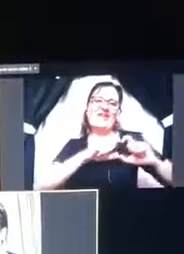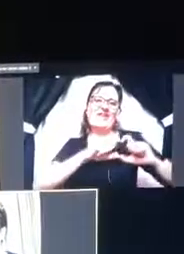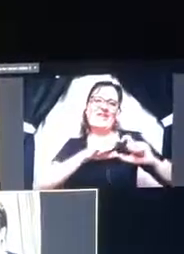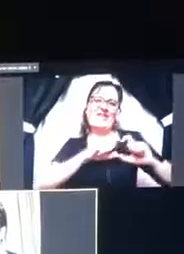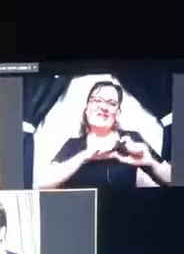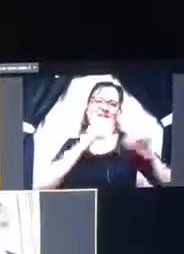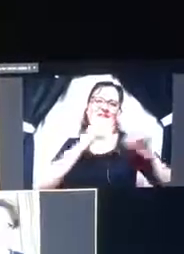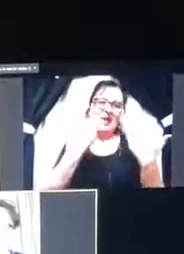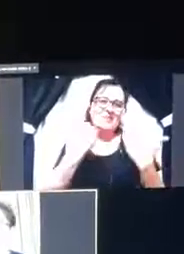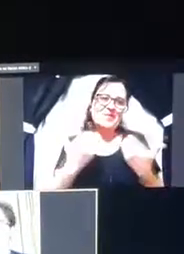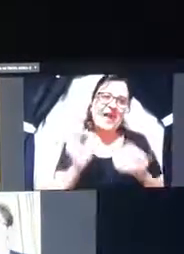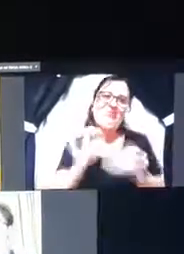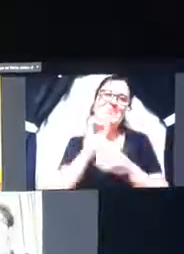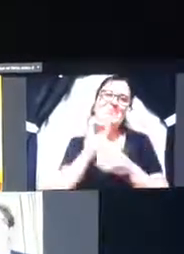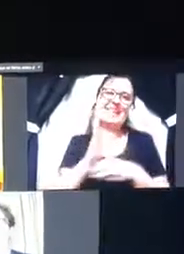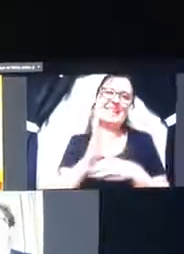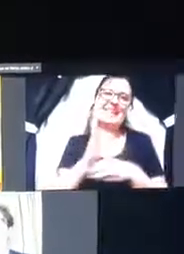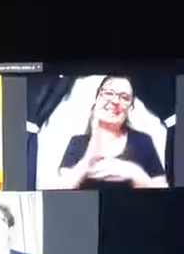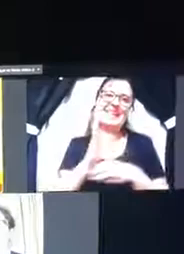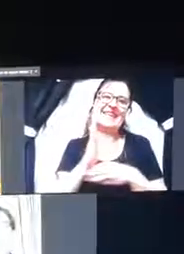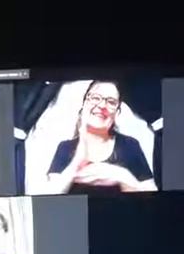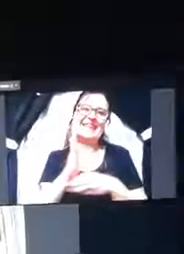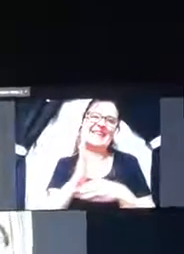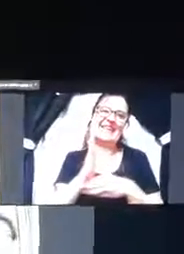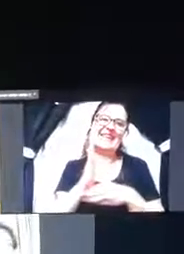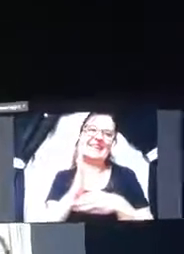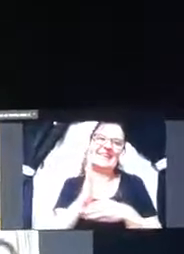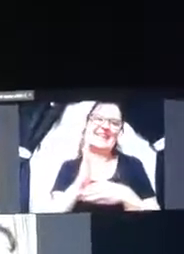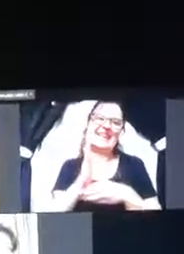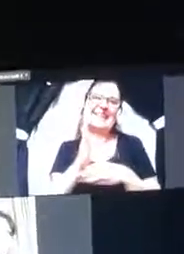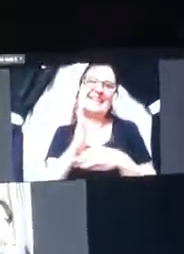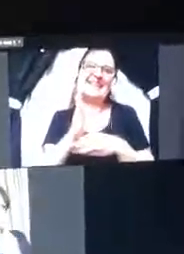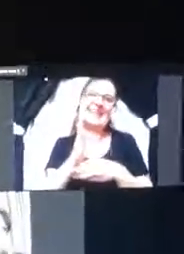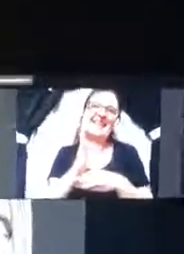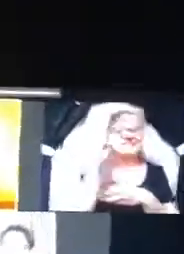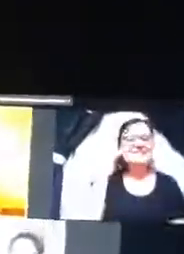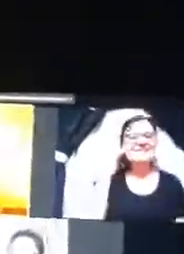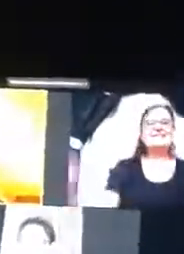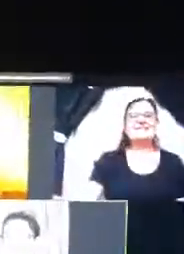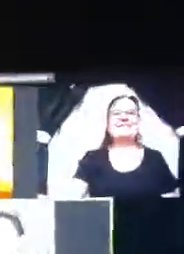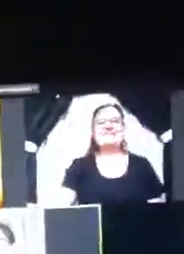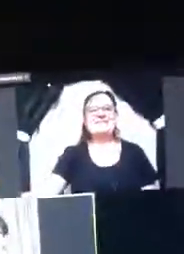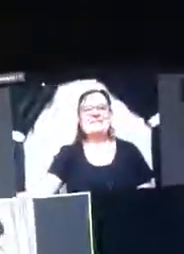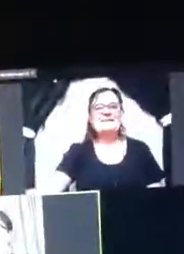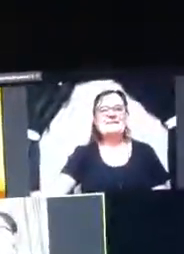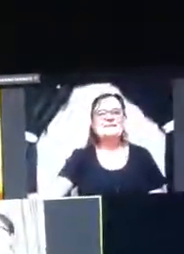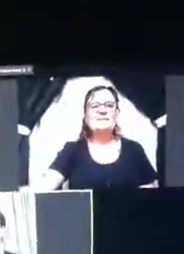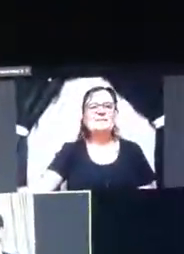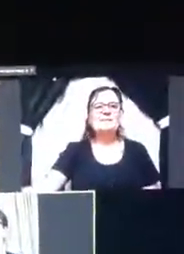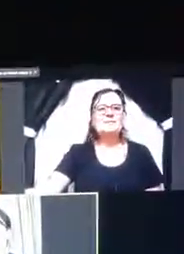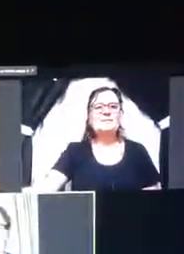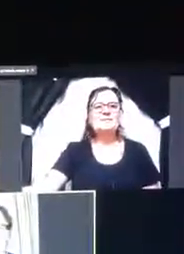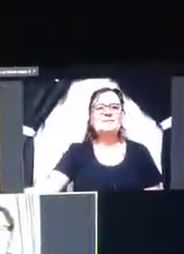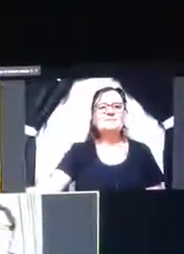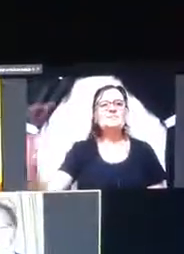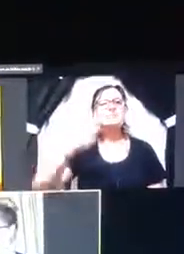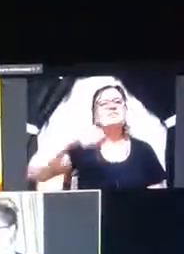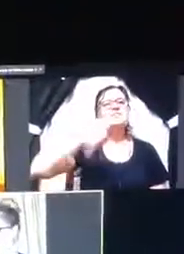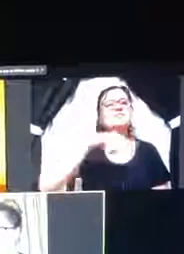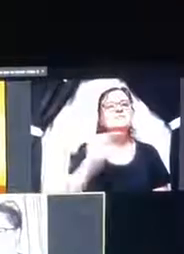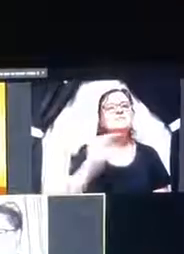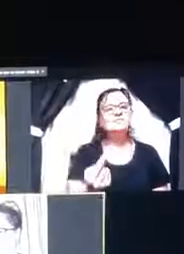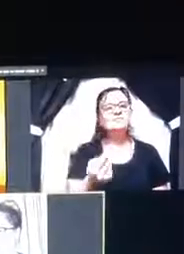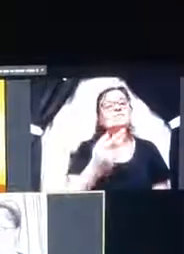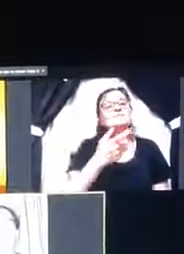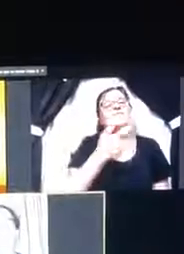Ay, likes y corazoncitos. Muchas gracias a todos. Bueno, entonces, sí. Esperemos que puedan estar viendo